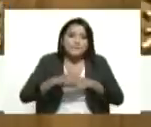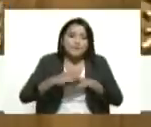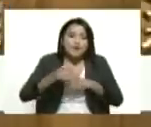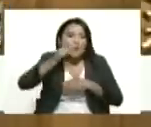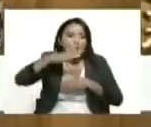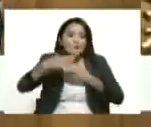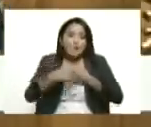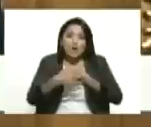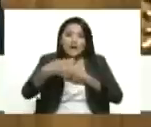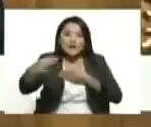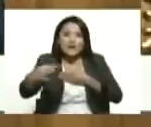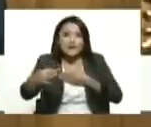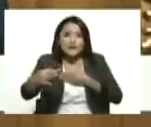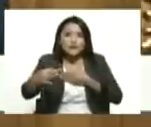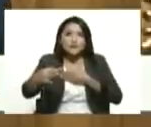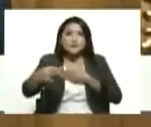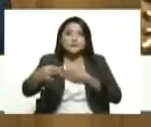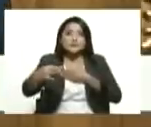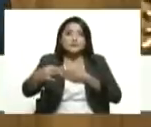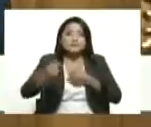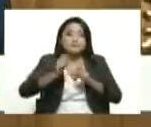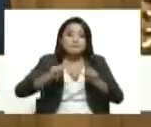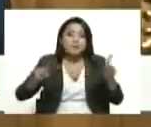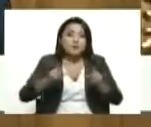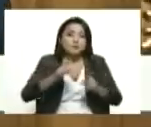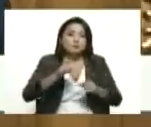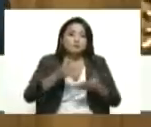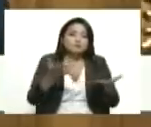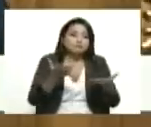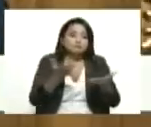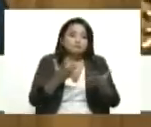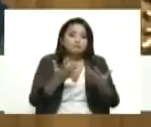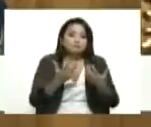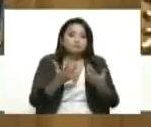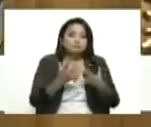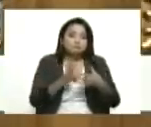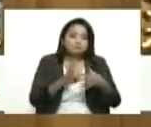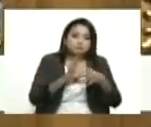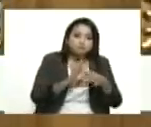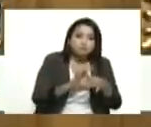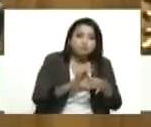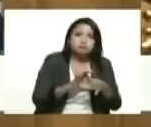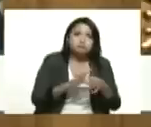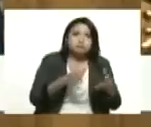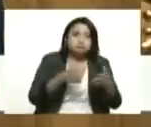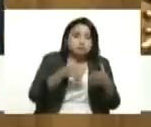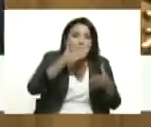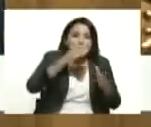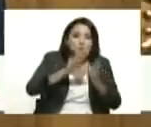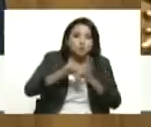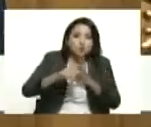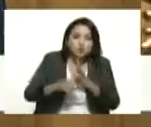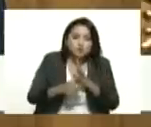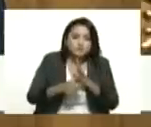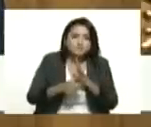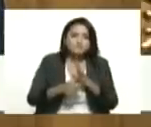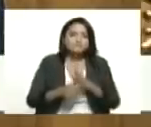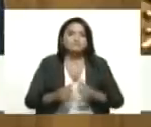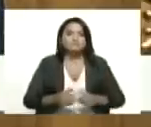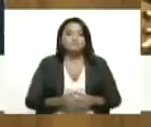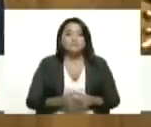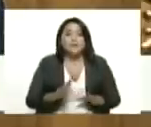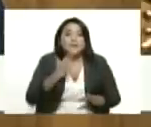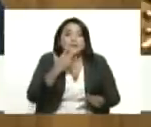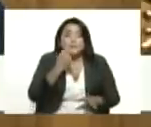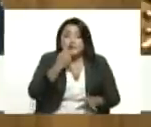y terminan vinculados a grupos de delincuentes o a actos de corrupción. En el día de